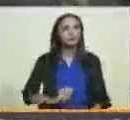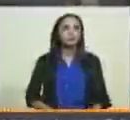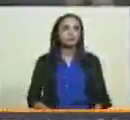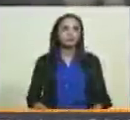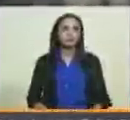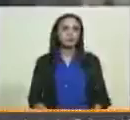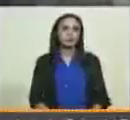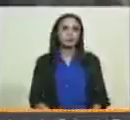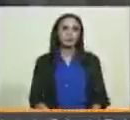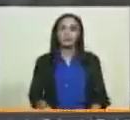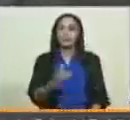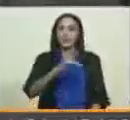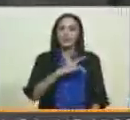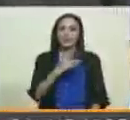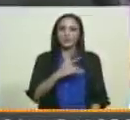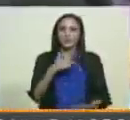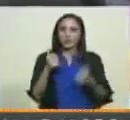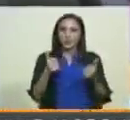¿Qué te pasa?